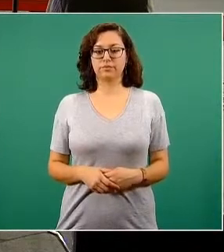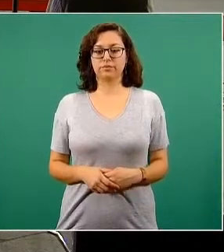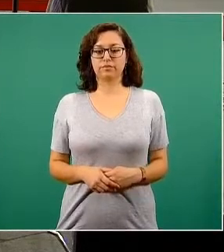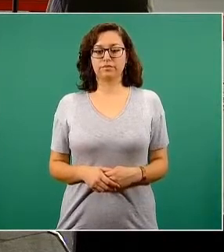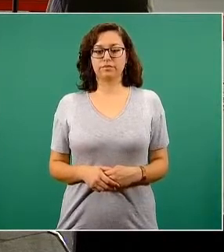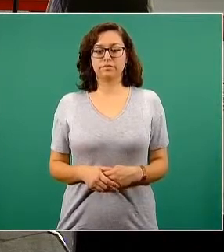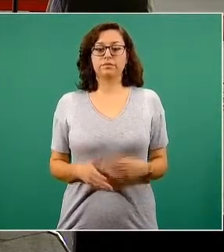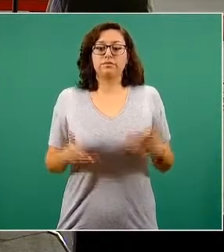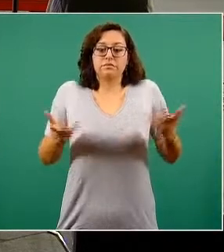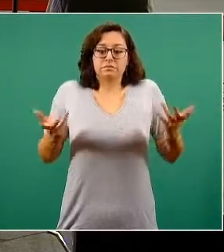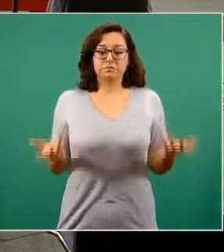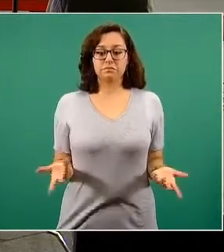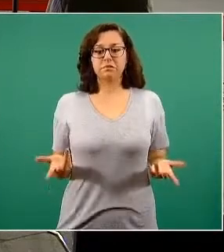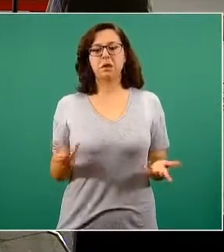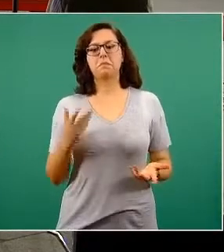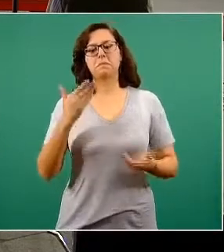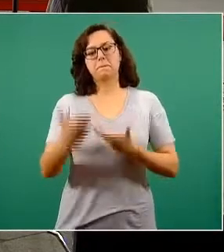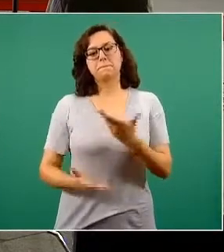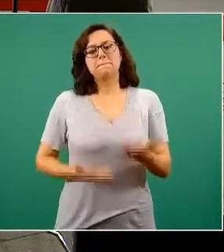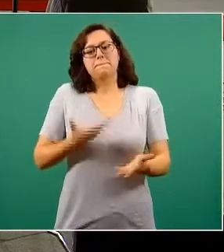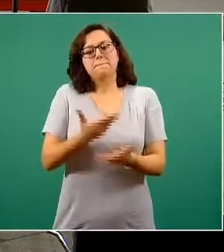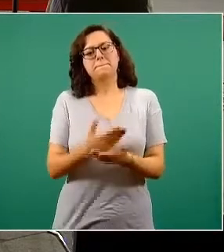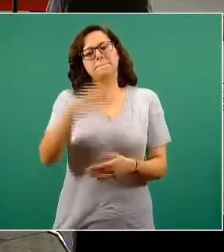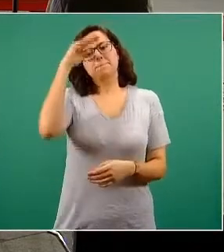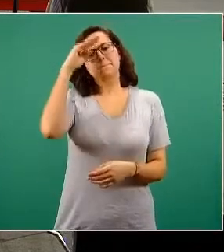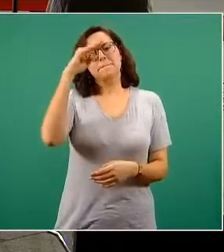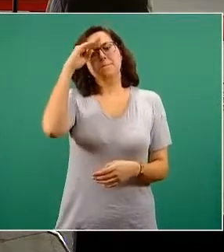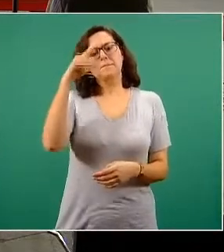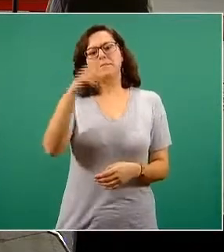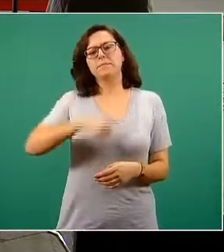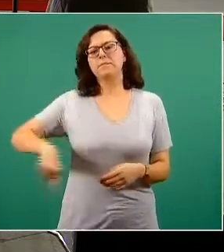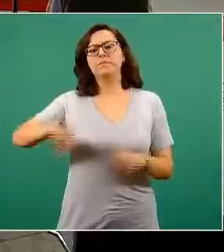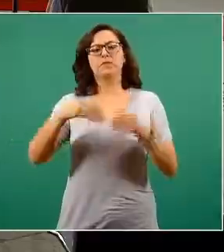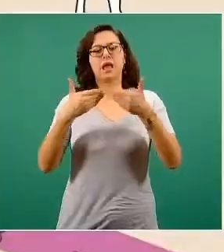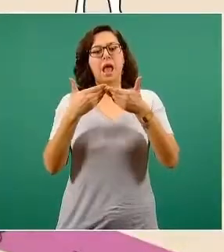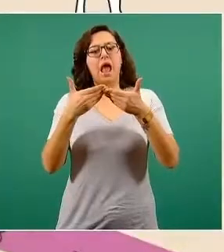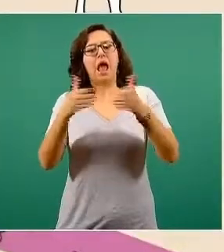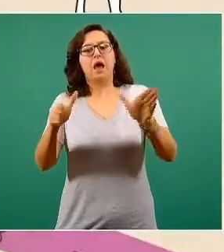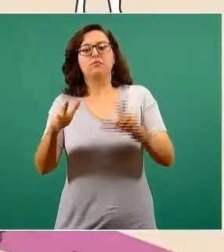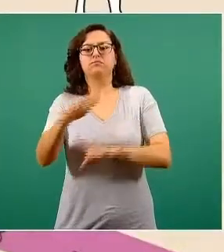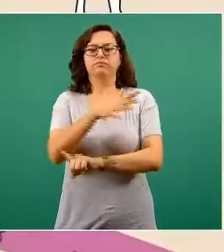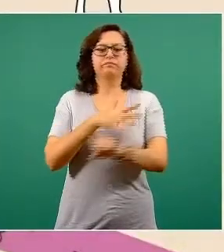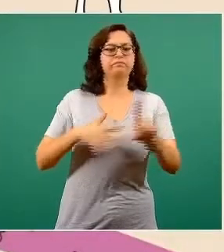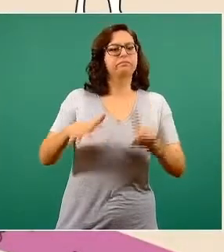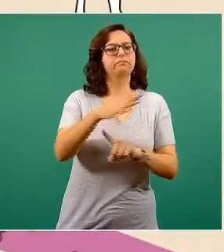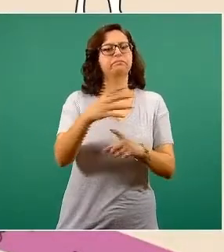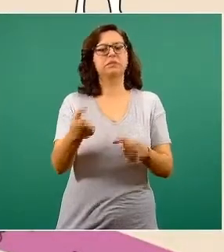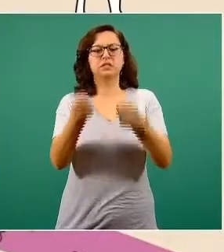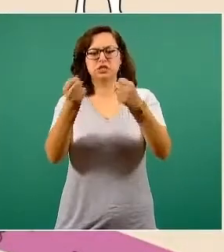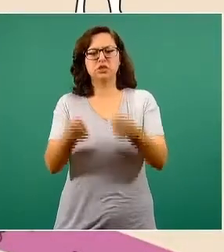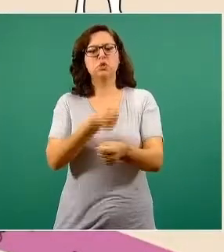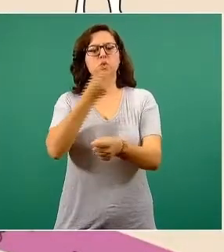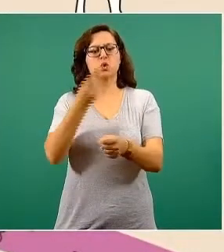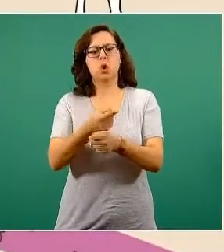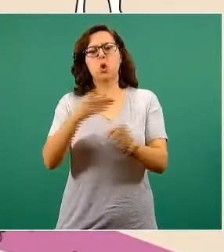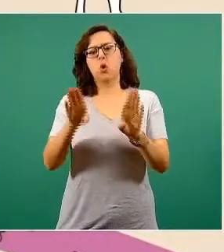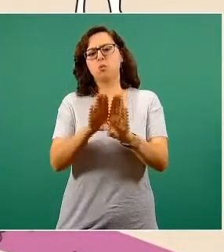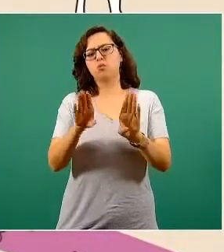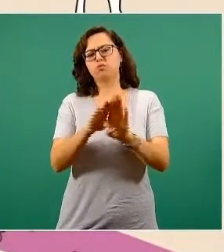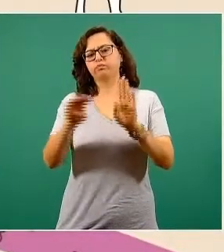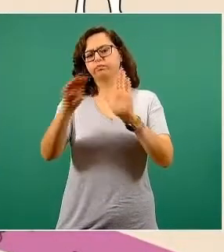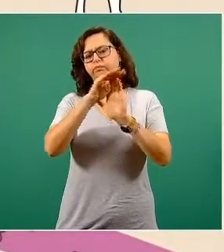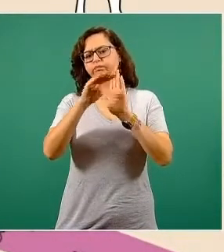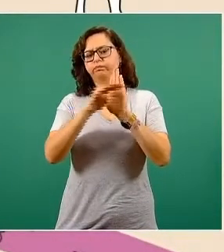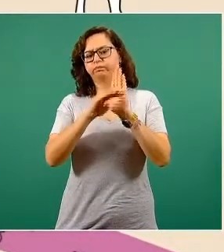Así que se ha planteado tener una comunidad, un espacio público abierto con seguridad que dé los lineamientos que se establecen como Secretaría de Salud